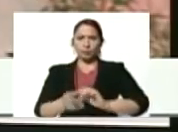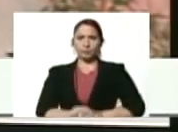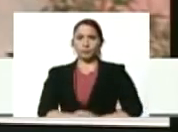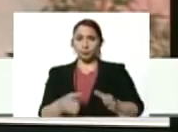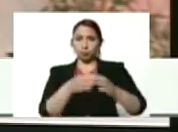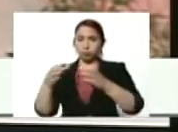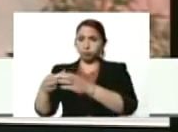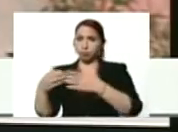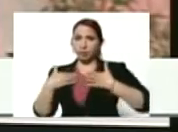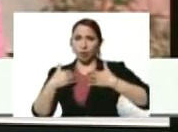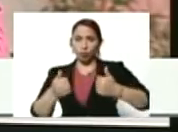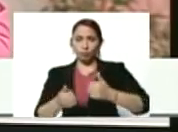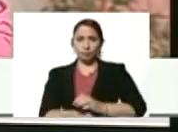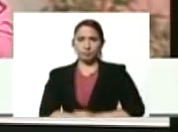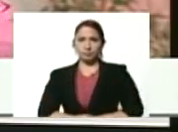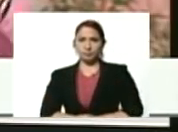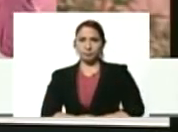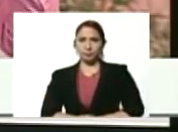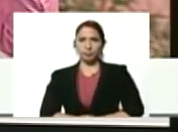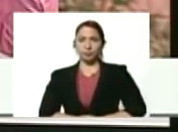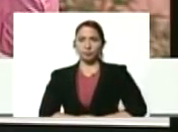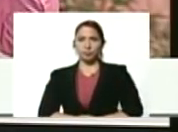salud.